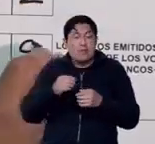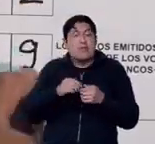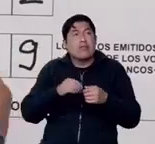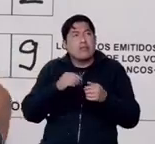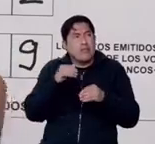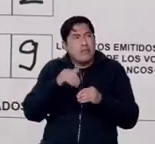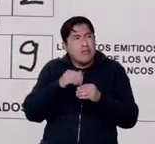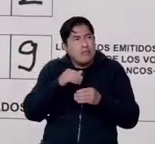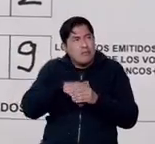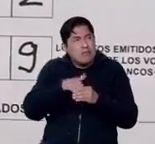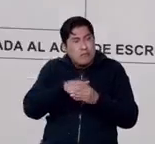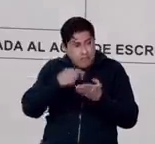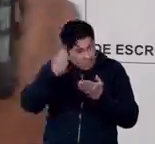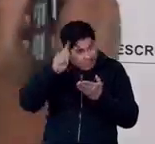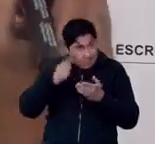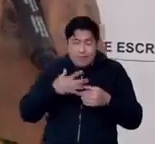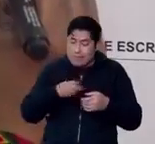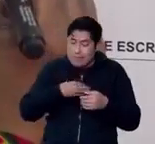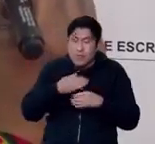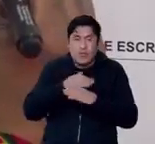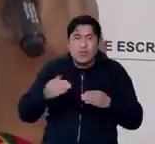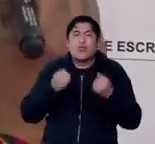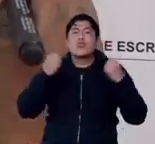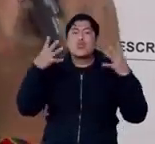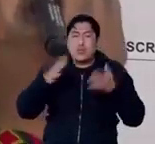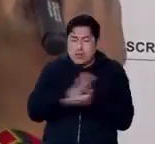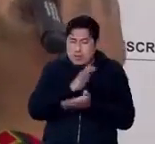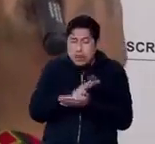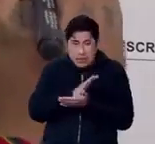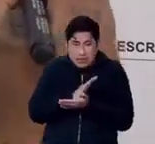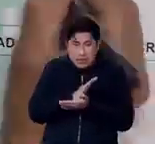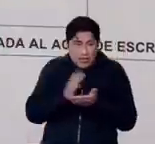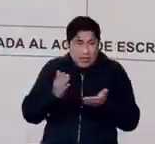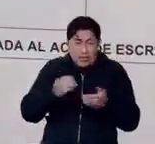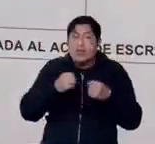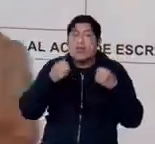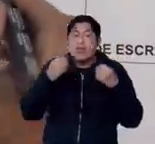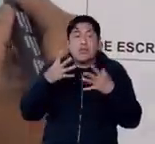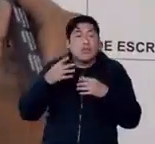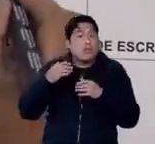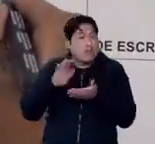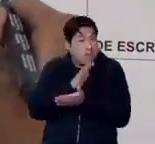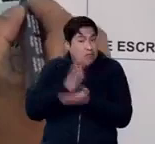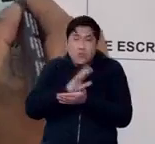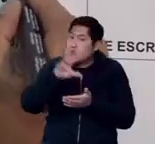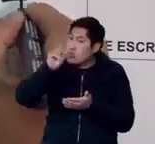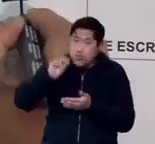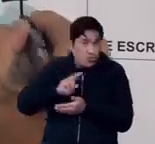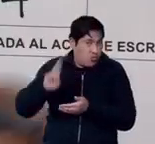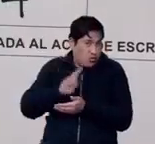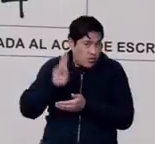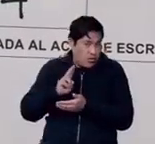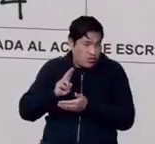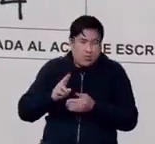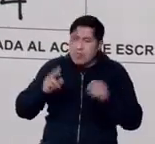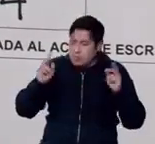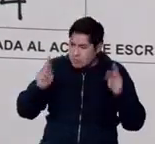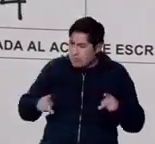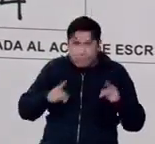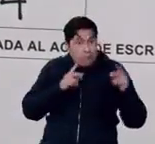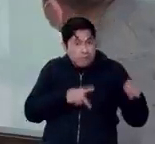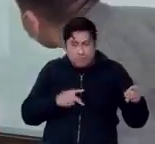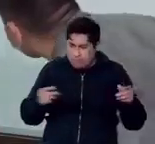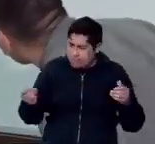votos válidos, blancos y nulos. La cantidad de papeletas que estaban en el ánfora y la cantidad de papeletas no utilizadas. Los jurados